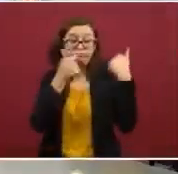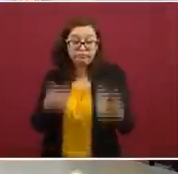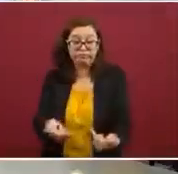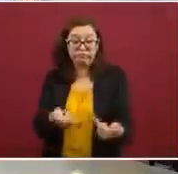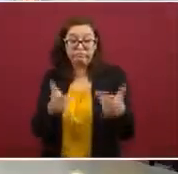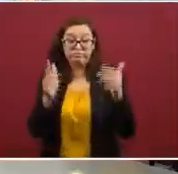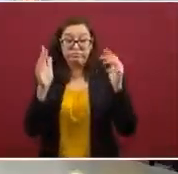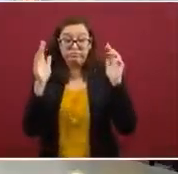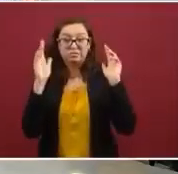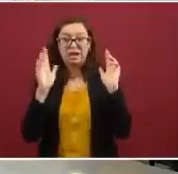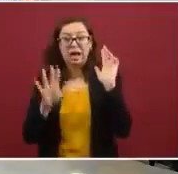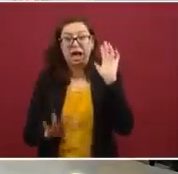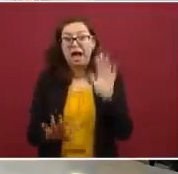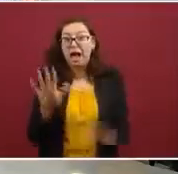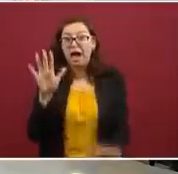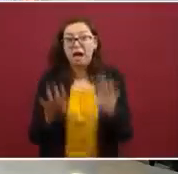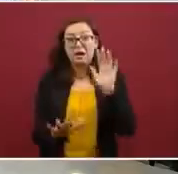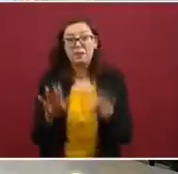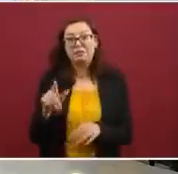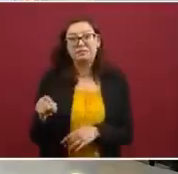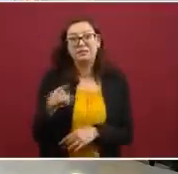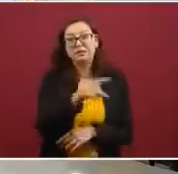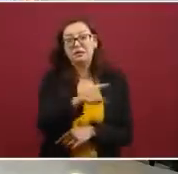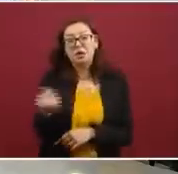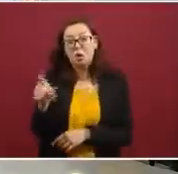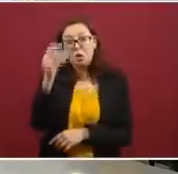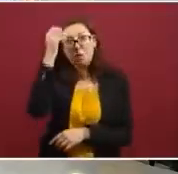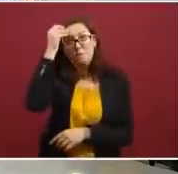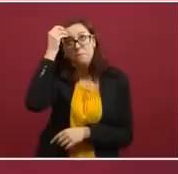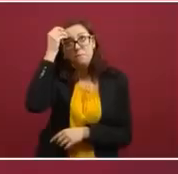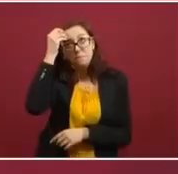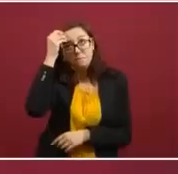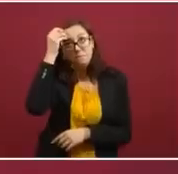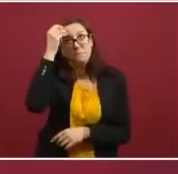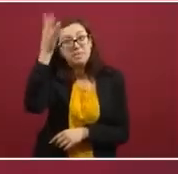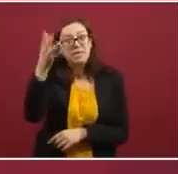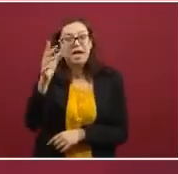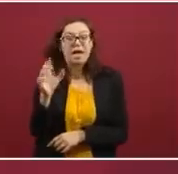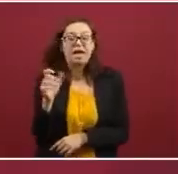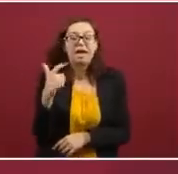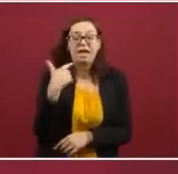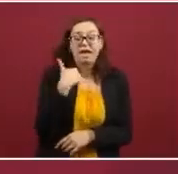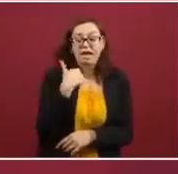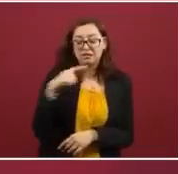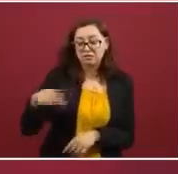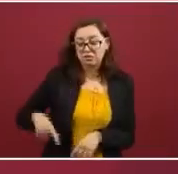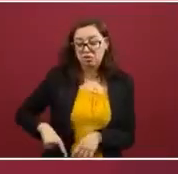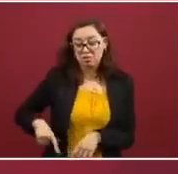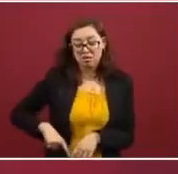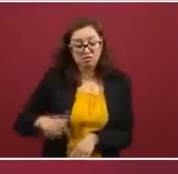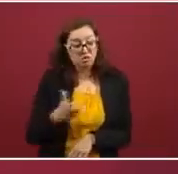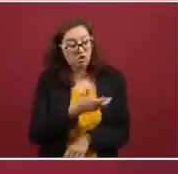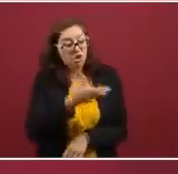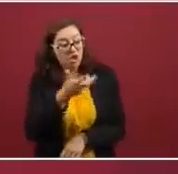no se toma en cuenta ese dato, esa variable,